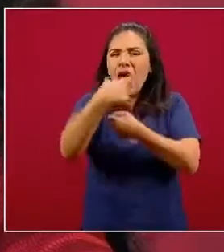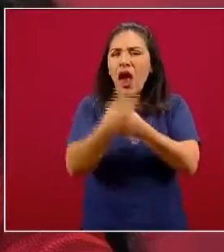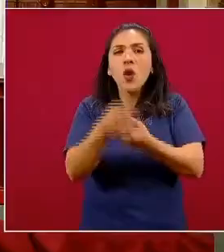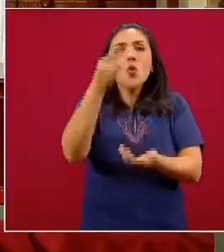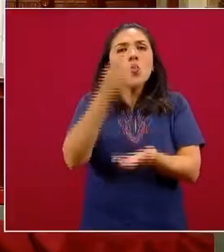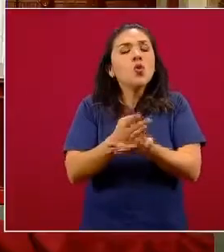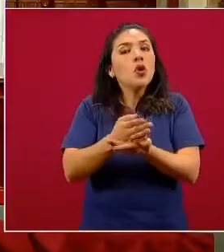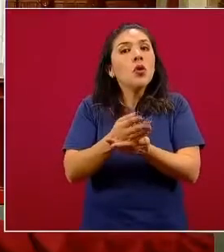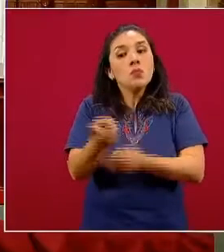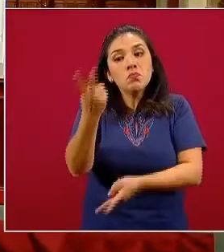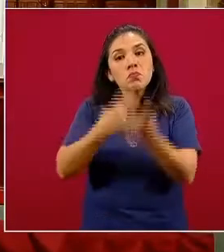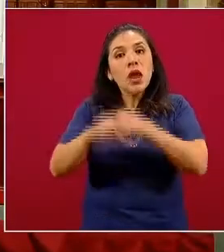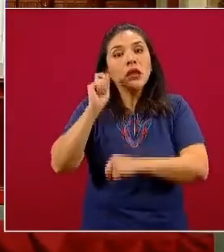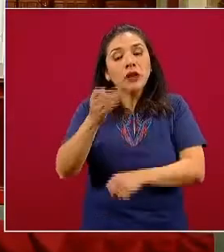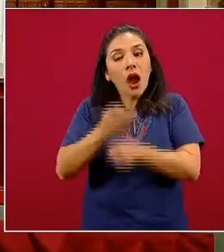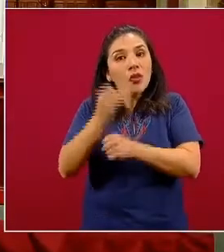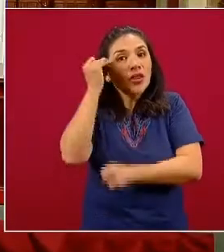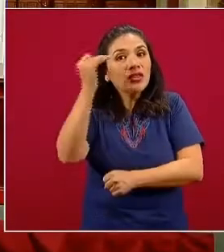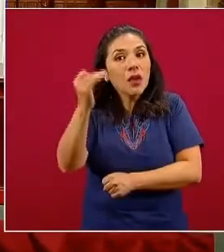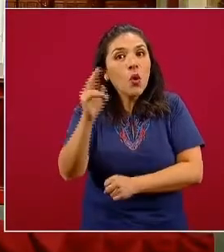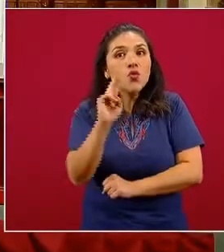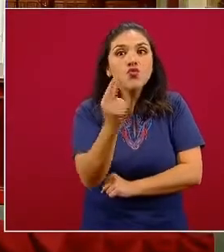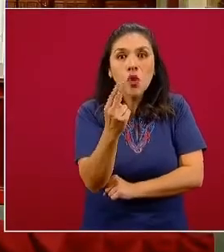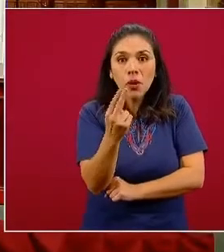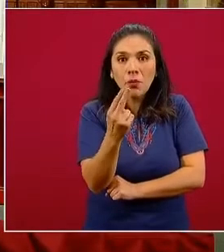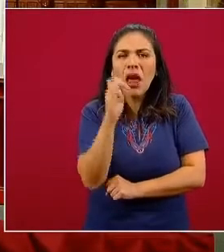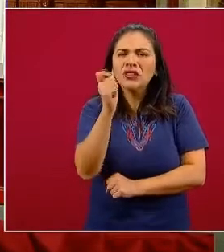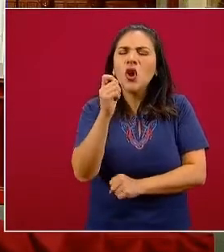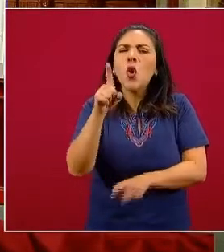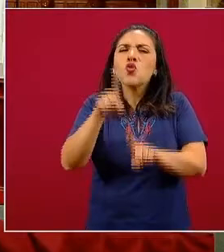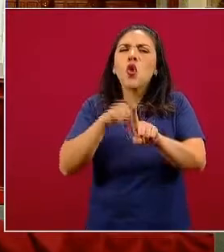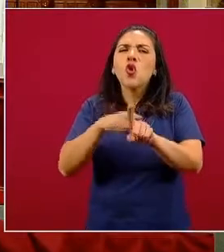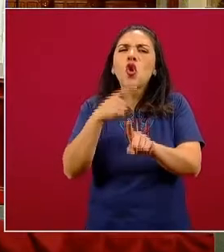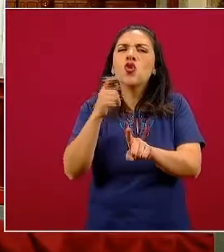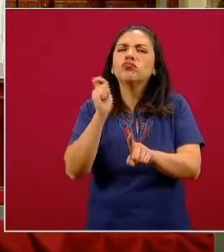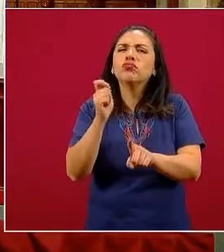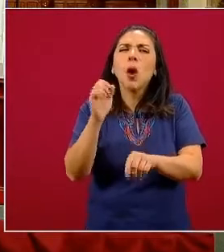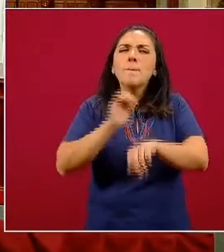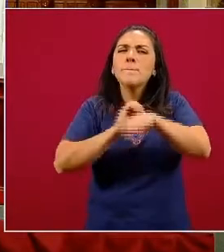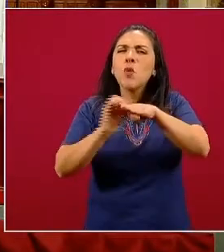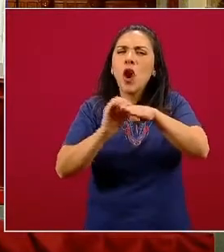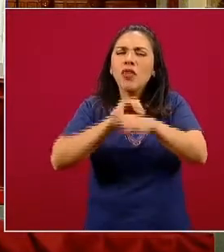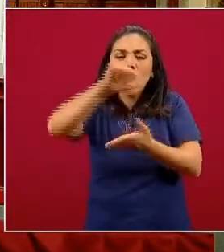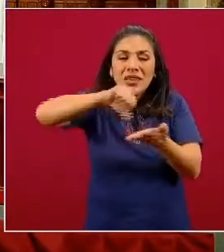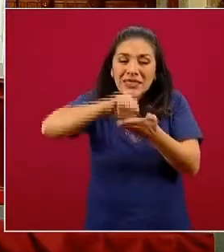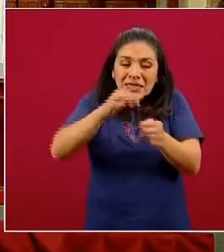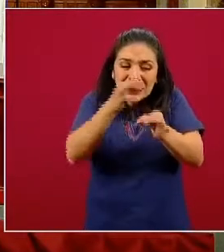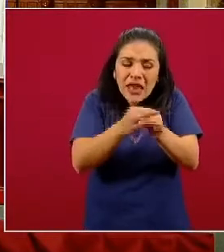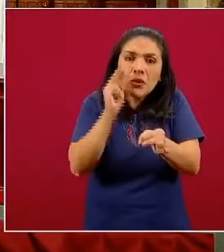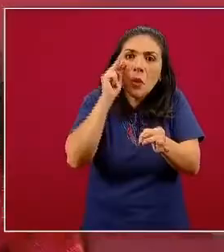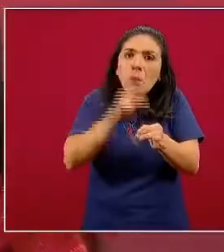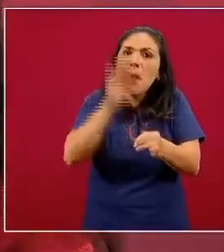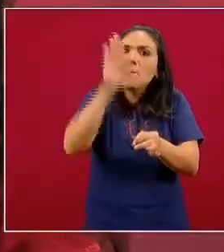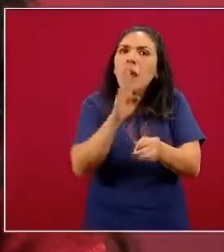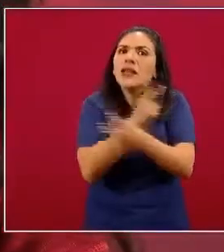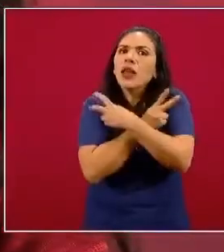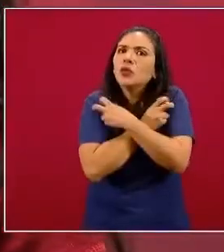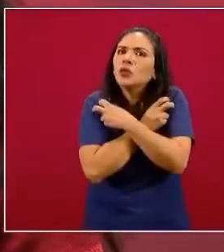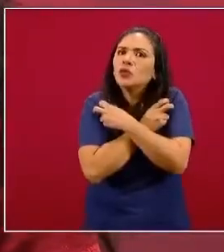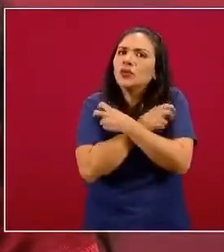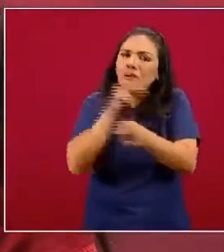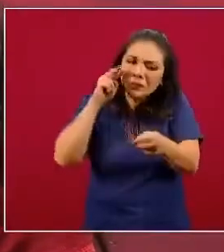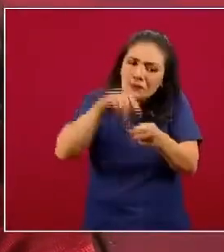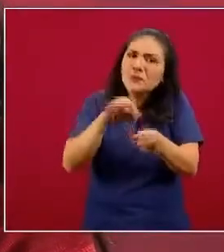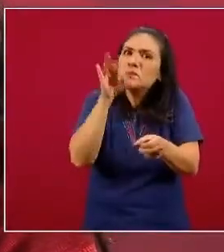orquídea morada y en la parte central se ve como una calaverita y solamente florea en la